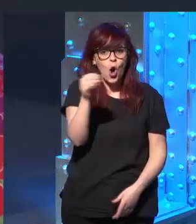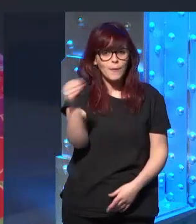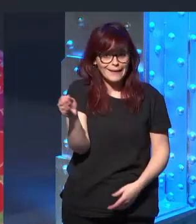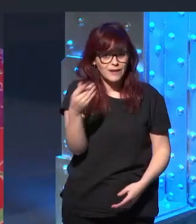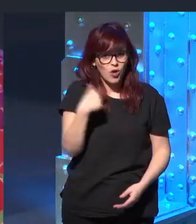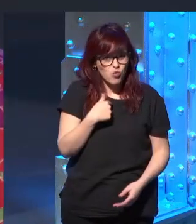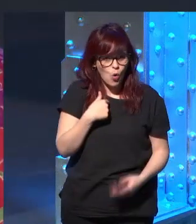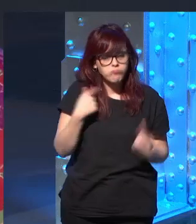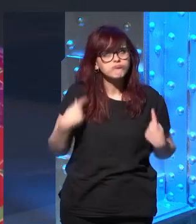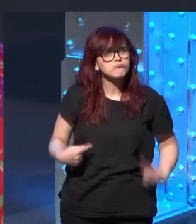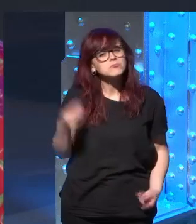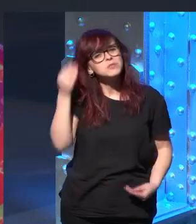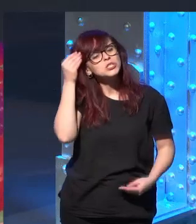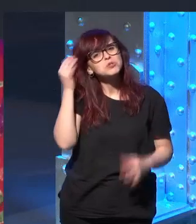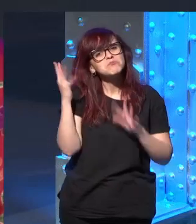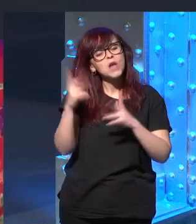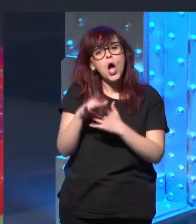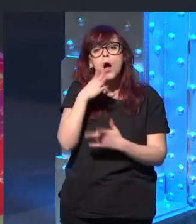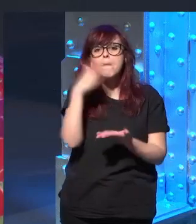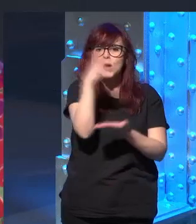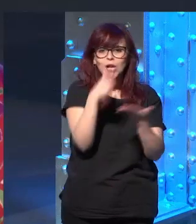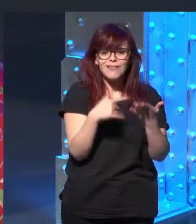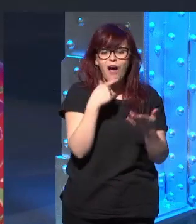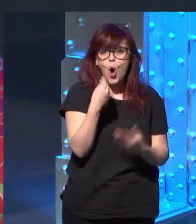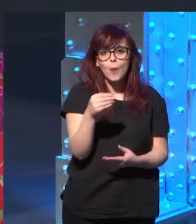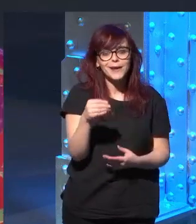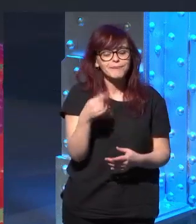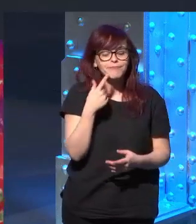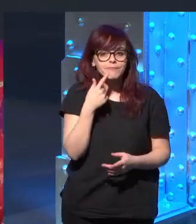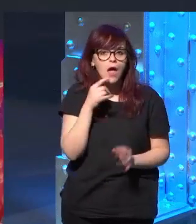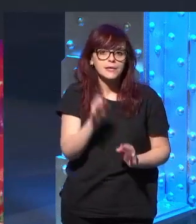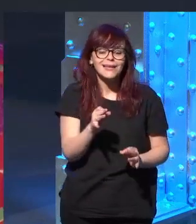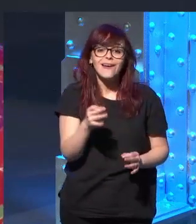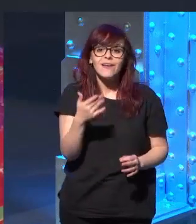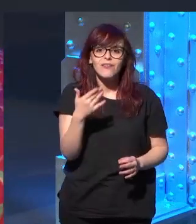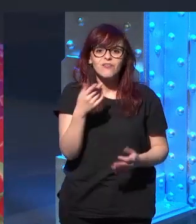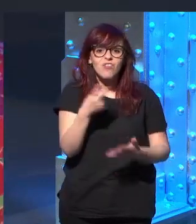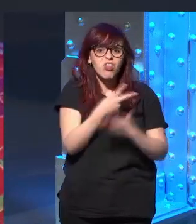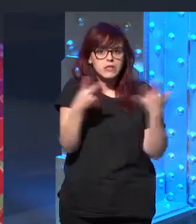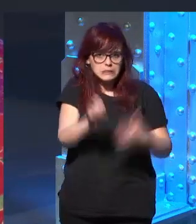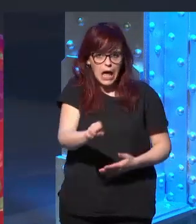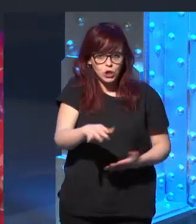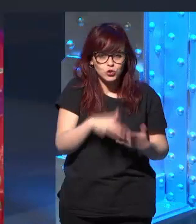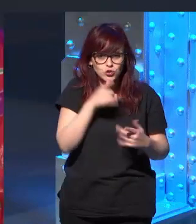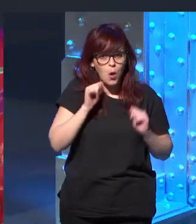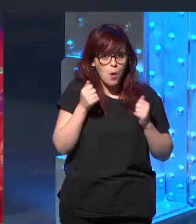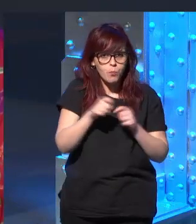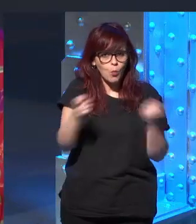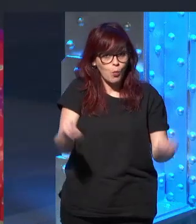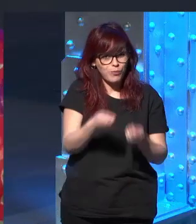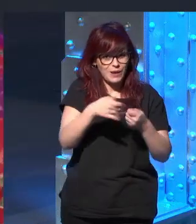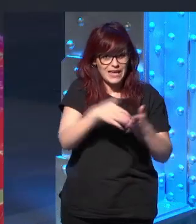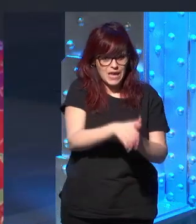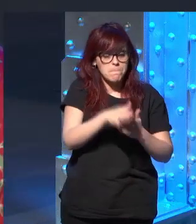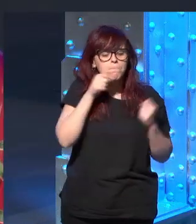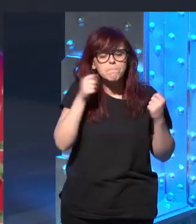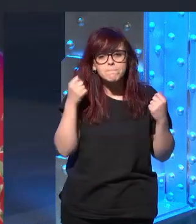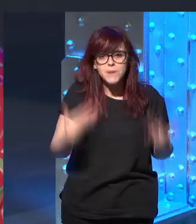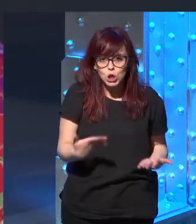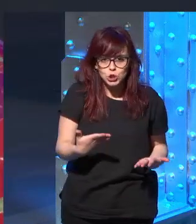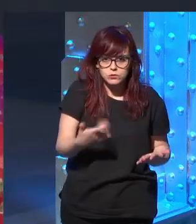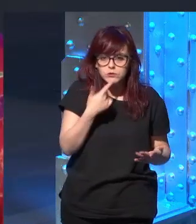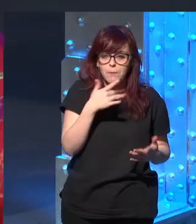17, o sea, si llevo siendo poeta joven 17 años. Uh-huh. Que es la mitad de mi vida. Yo publiqué muy pronto y que entonces, claro, era